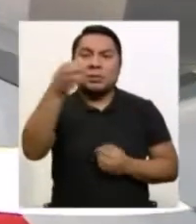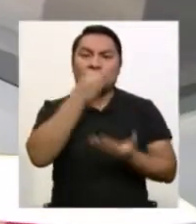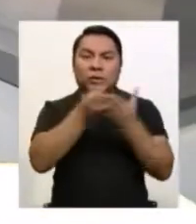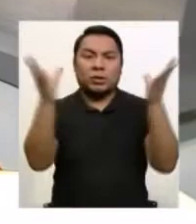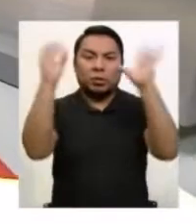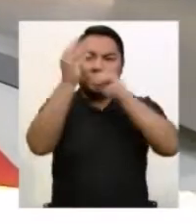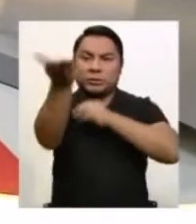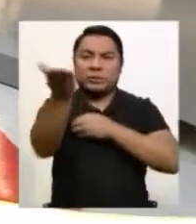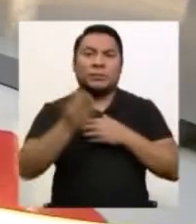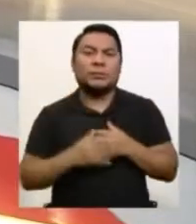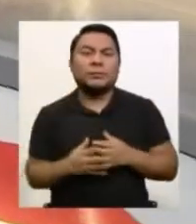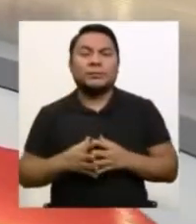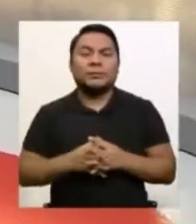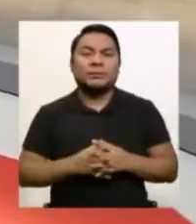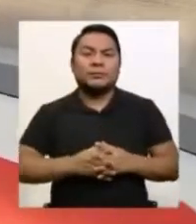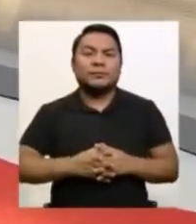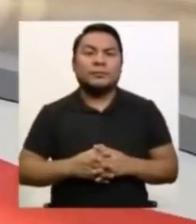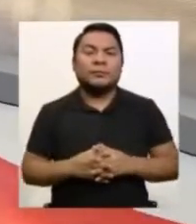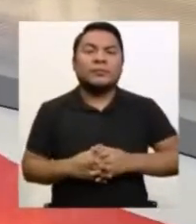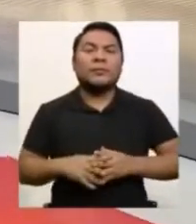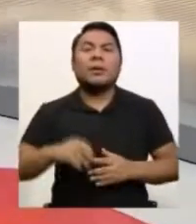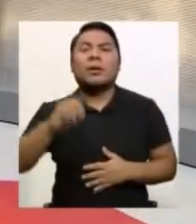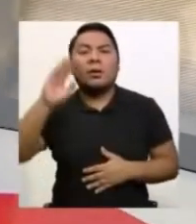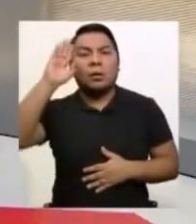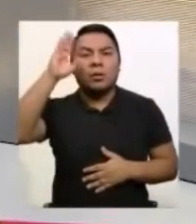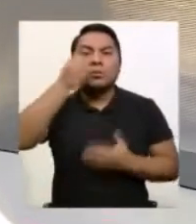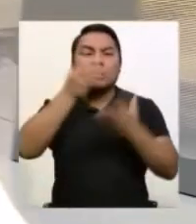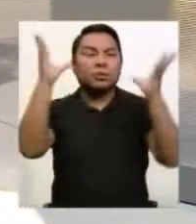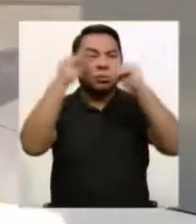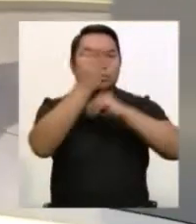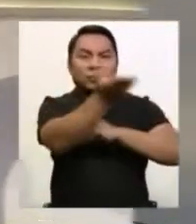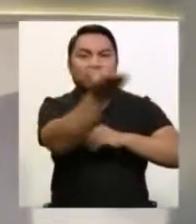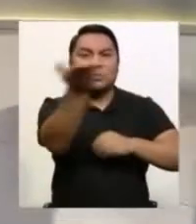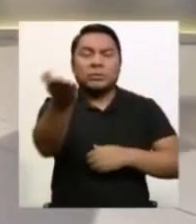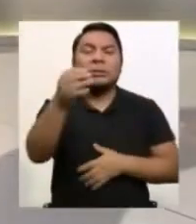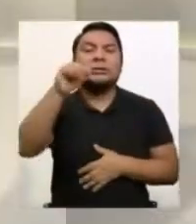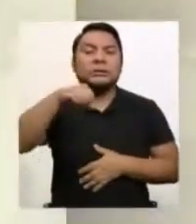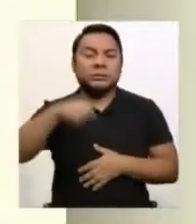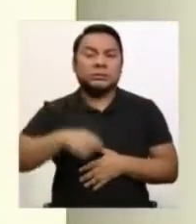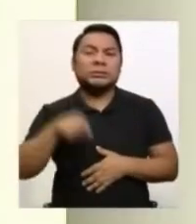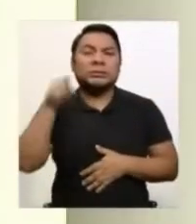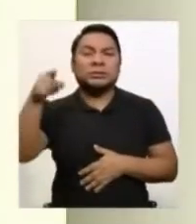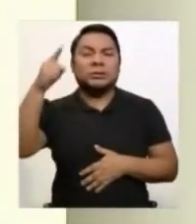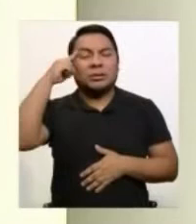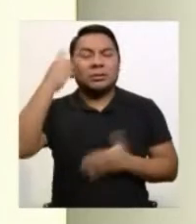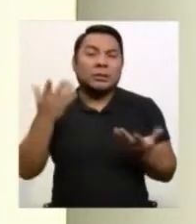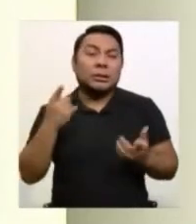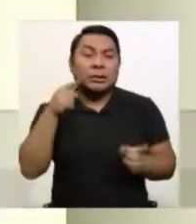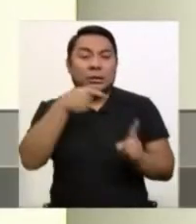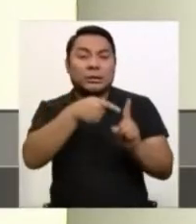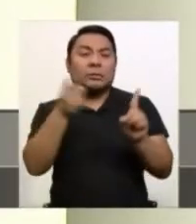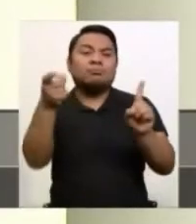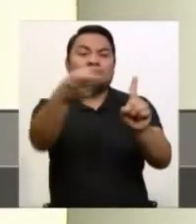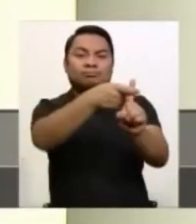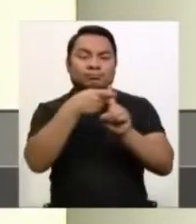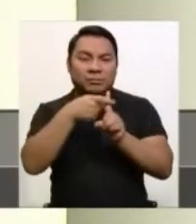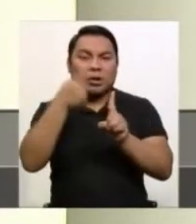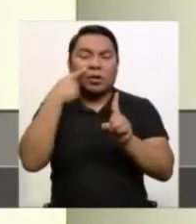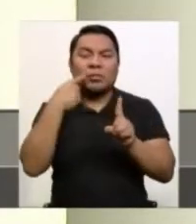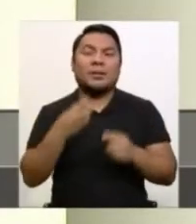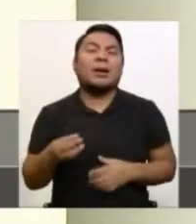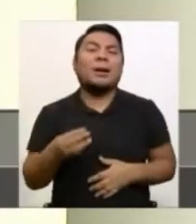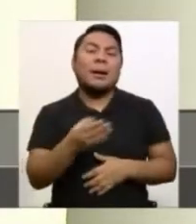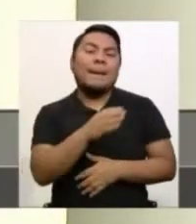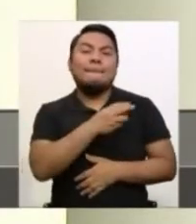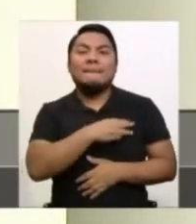noches. ¿Cómo estás, Paola? Eduardo, bueno, la sombra de una censura al ministro del Interior, Carlos Bas Hombrío,